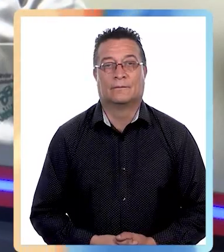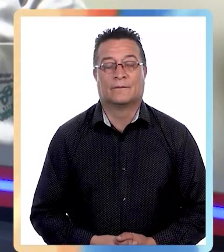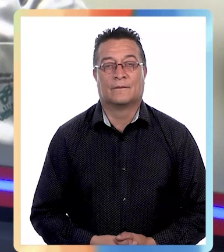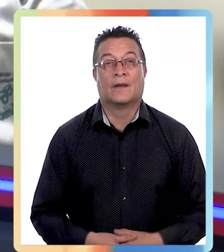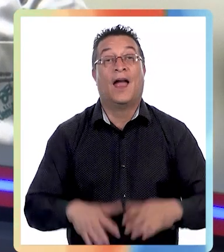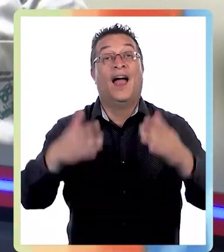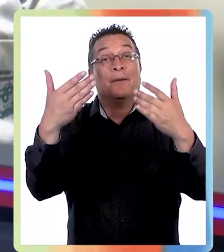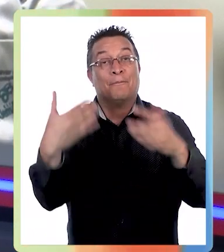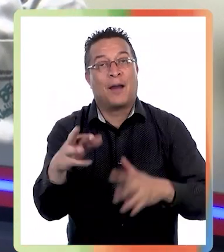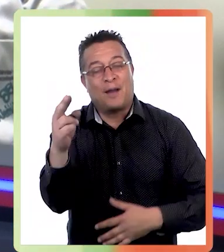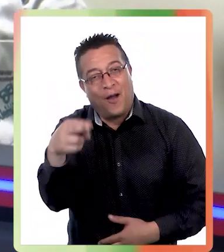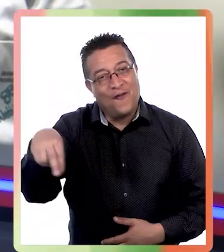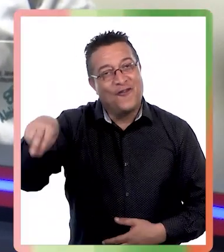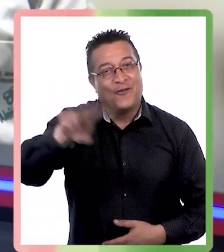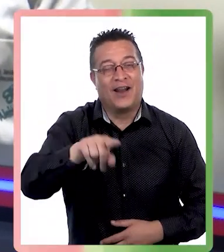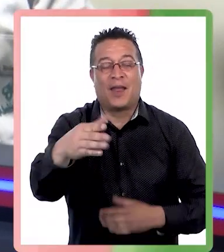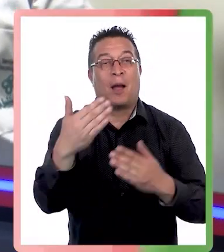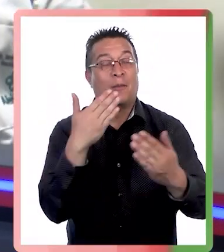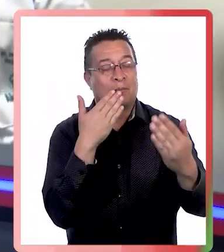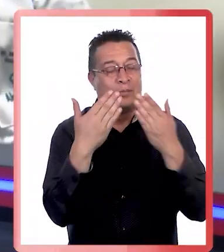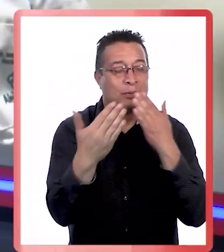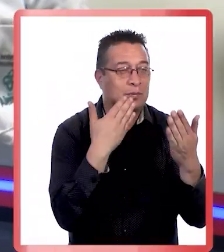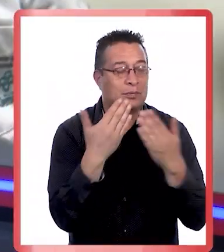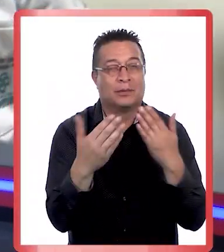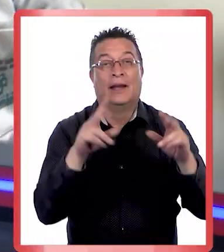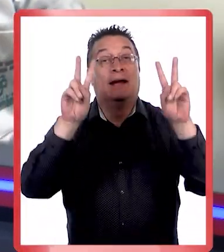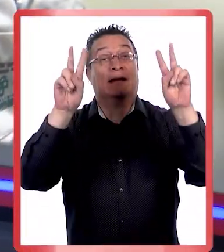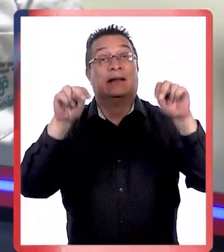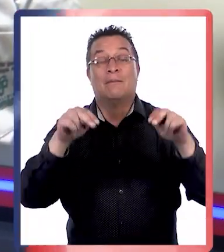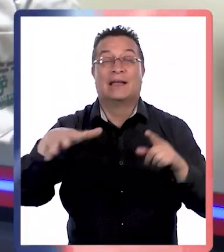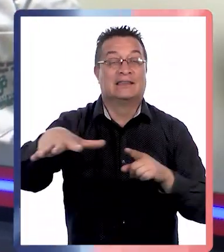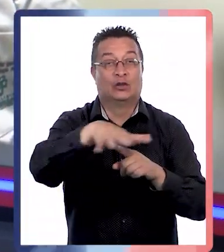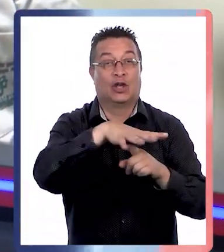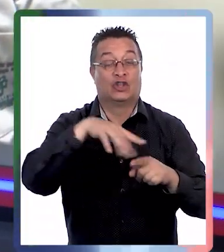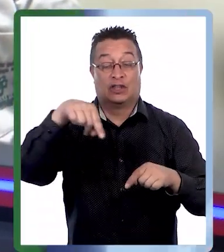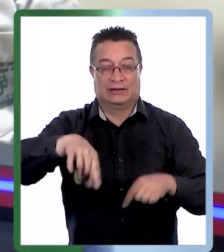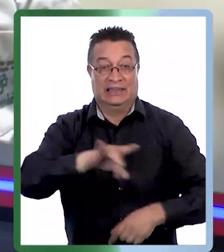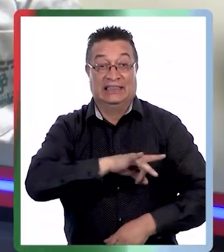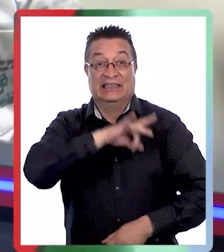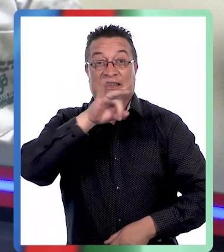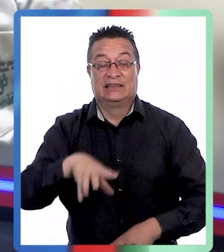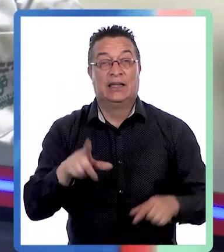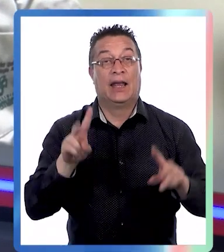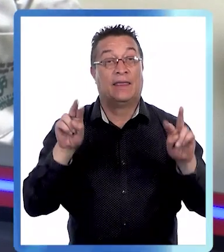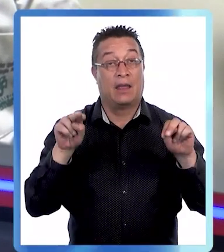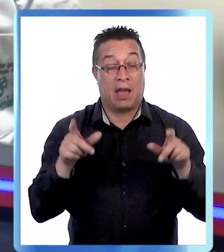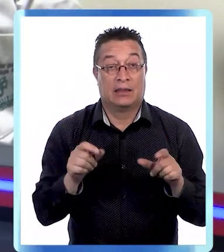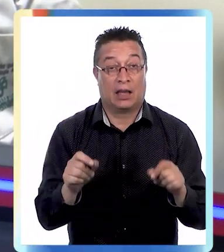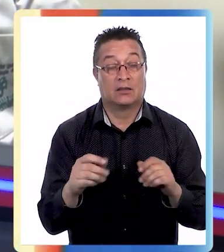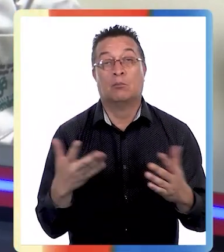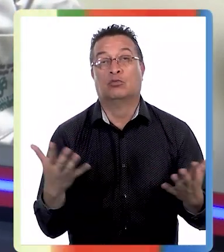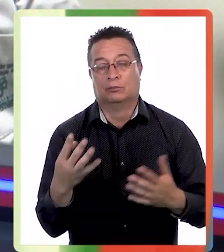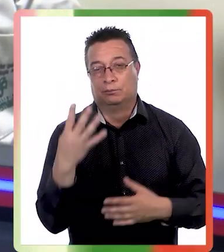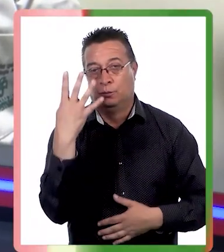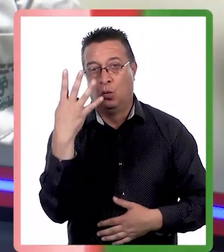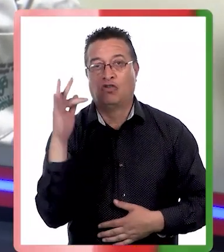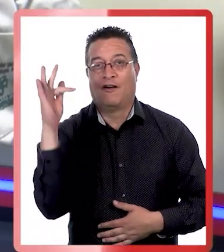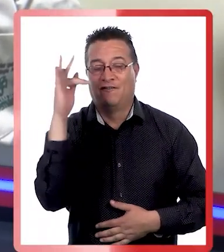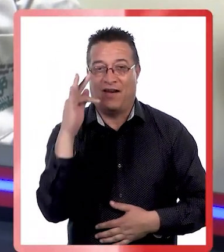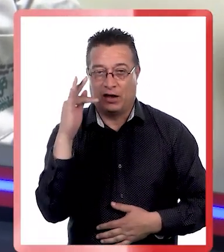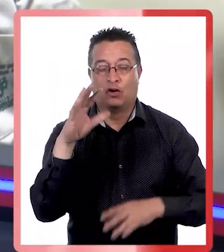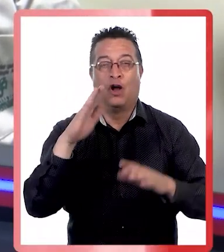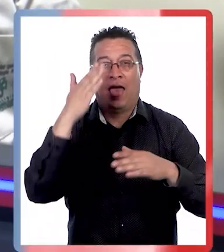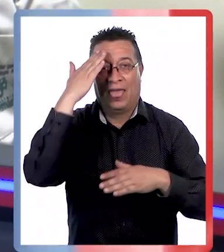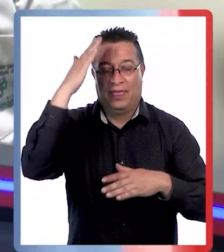Ya estamos de vuelta y veníamos conversando, ¿no?, respecto a la situación país sobre el cáncer. Esto porque el 4 de febrero se conmemoró el Día Mundial